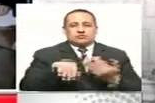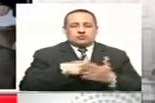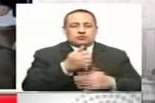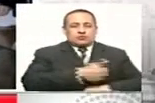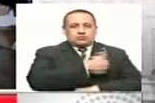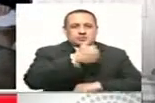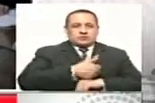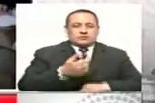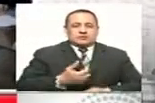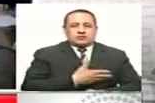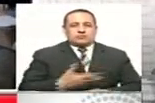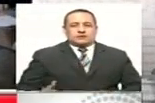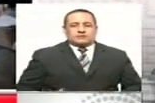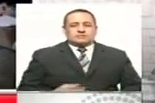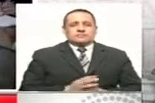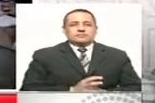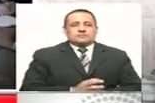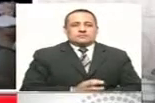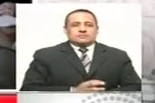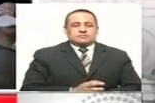autoridades máximas del Estado, ¿no?